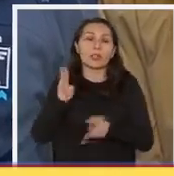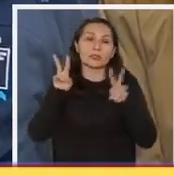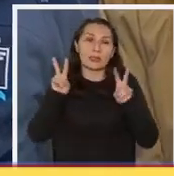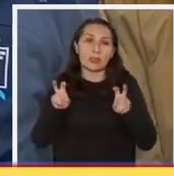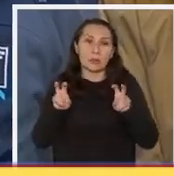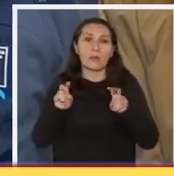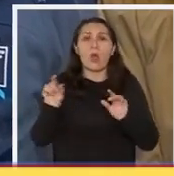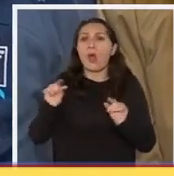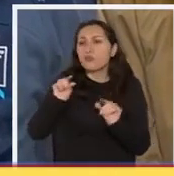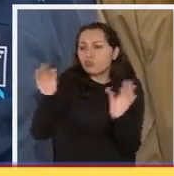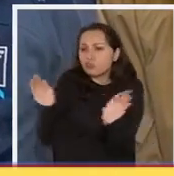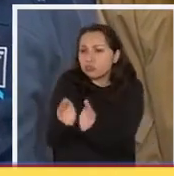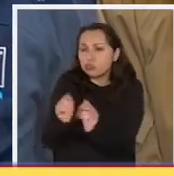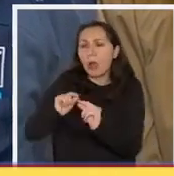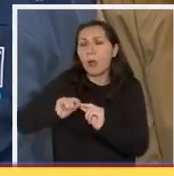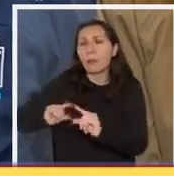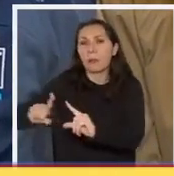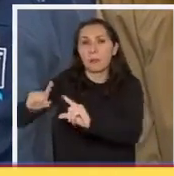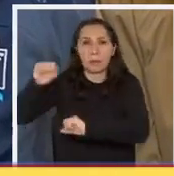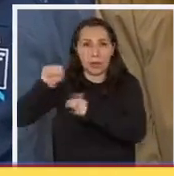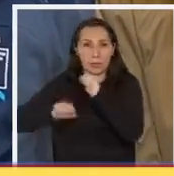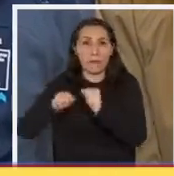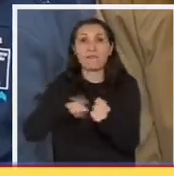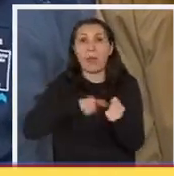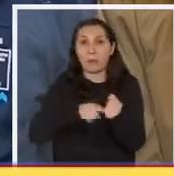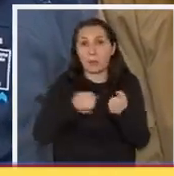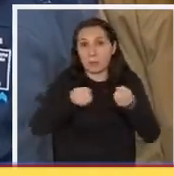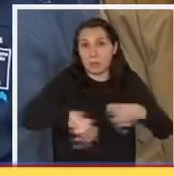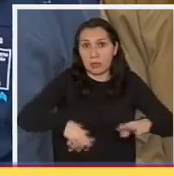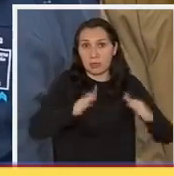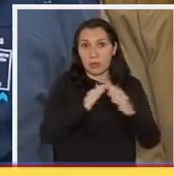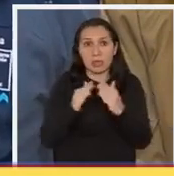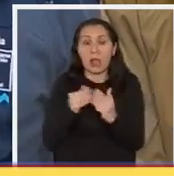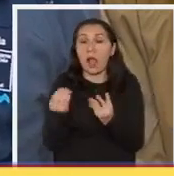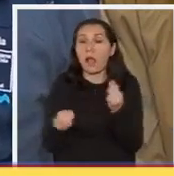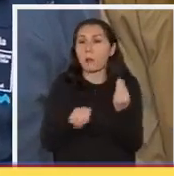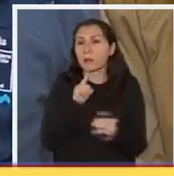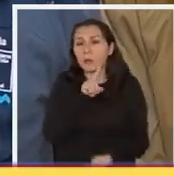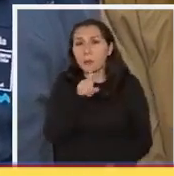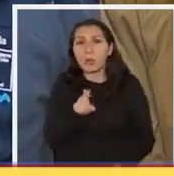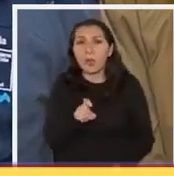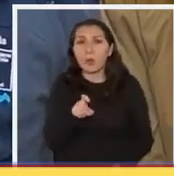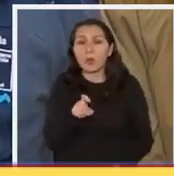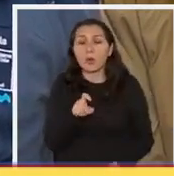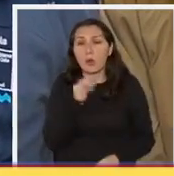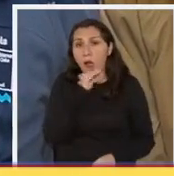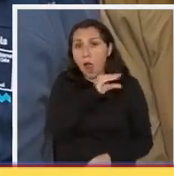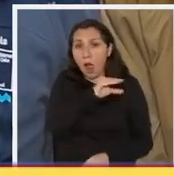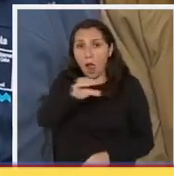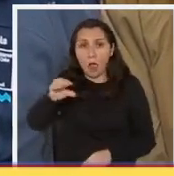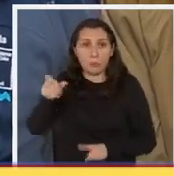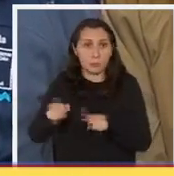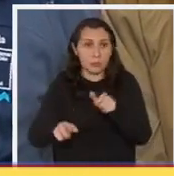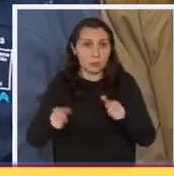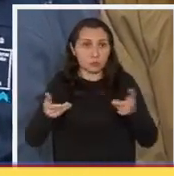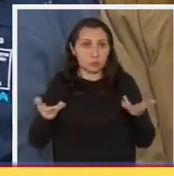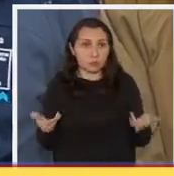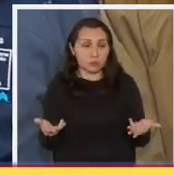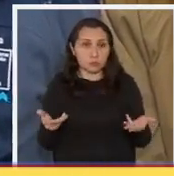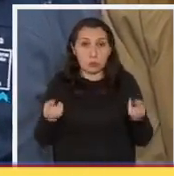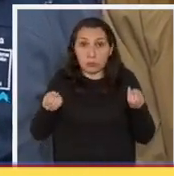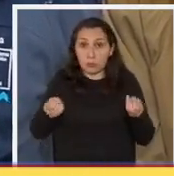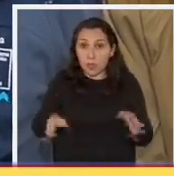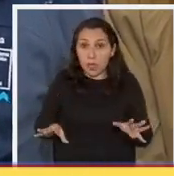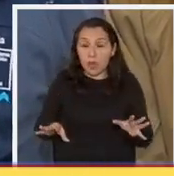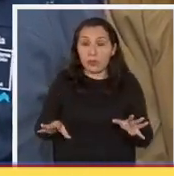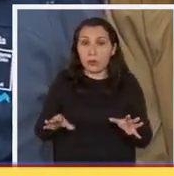para los pequeños emprendedores, para las familias que están damnificadas. Pero ¿qué va a pasar con el mundo del campesinado, que ha